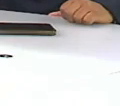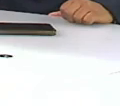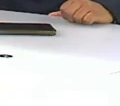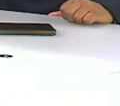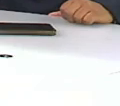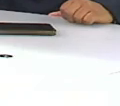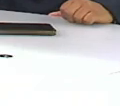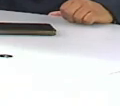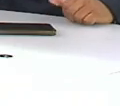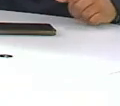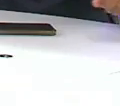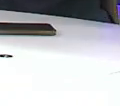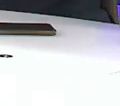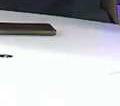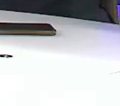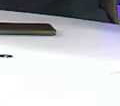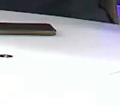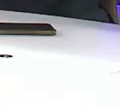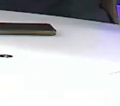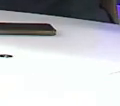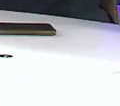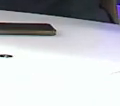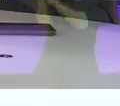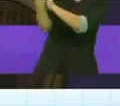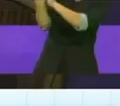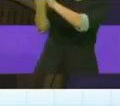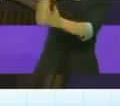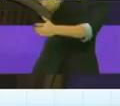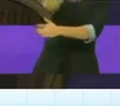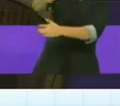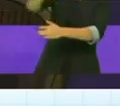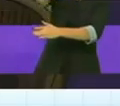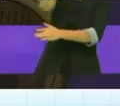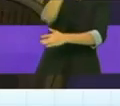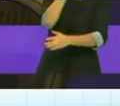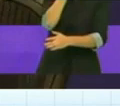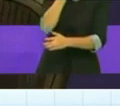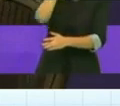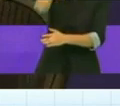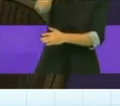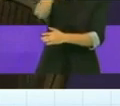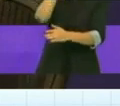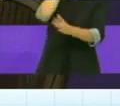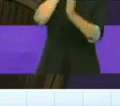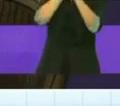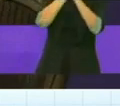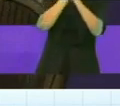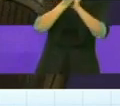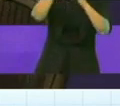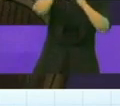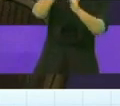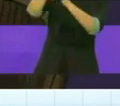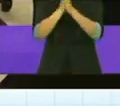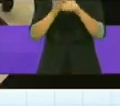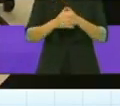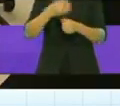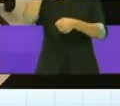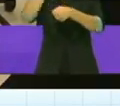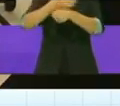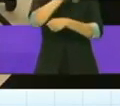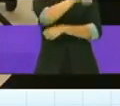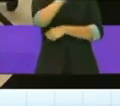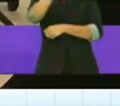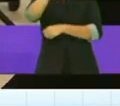formato el formato desde el Instituto electoral de la Ciudad de México fue una propuesta que se hizo a las personas que representan a estas